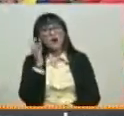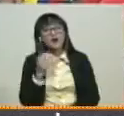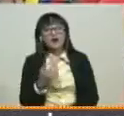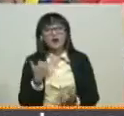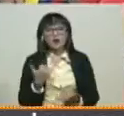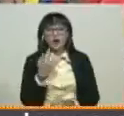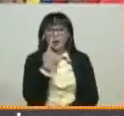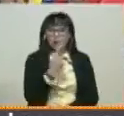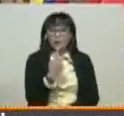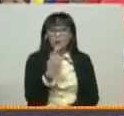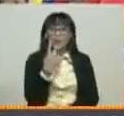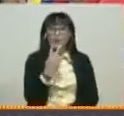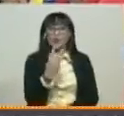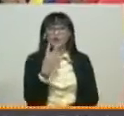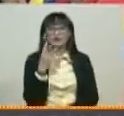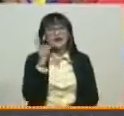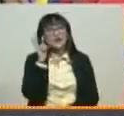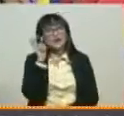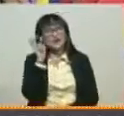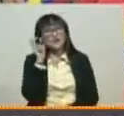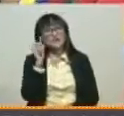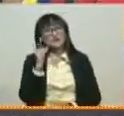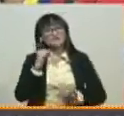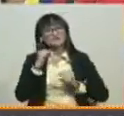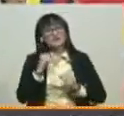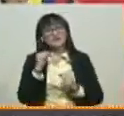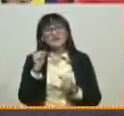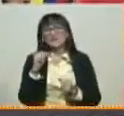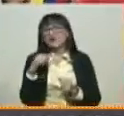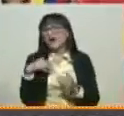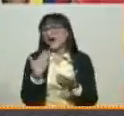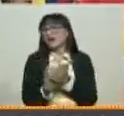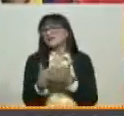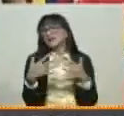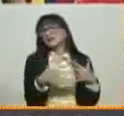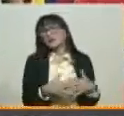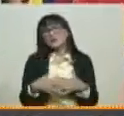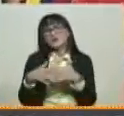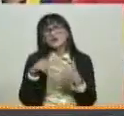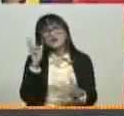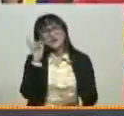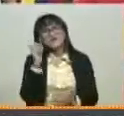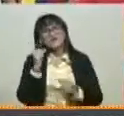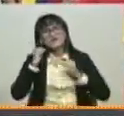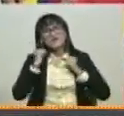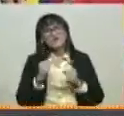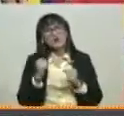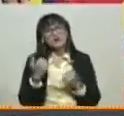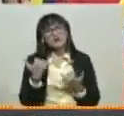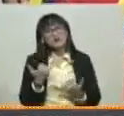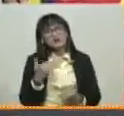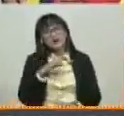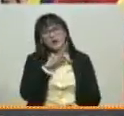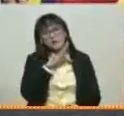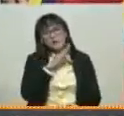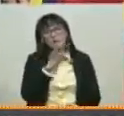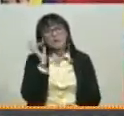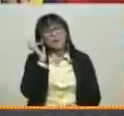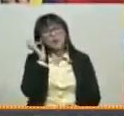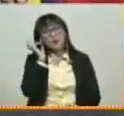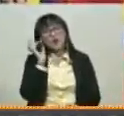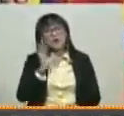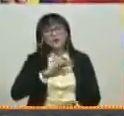tres mujeres. Que se escuche en Washington, que lo escuche Donald Trump, que aquí están las mujeres de